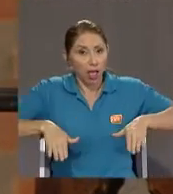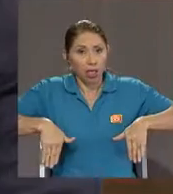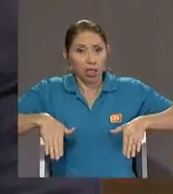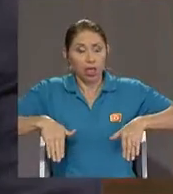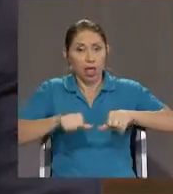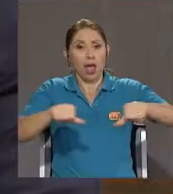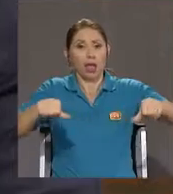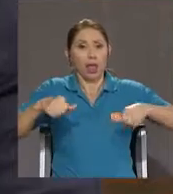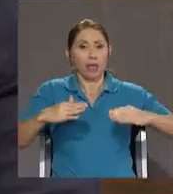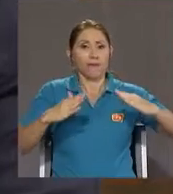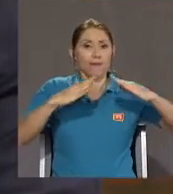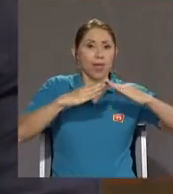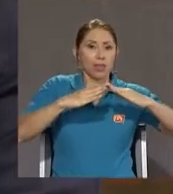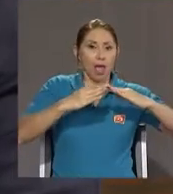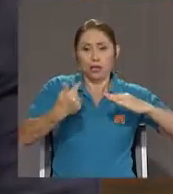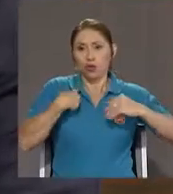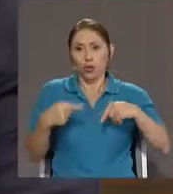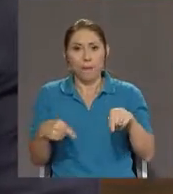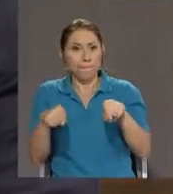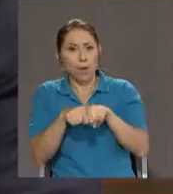tampoco. Entonces,